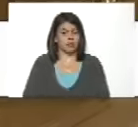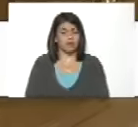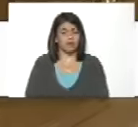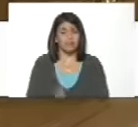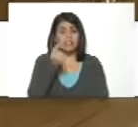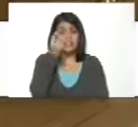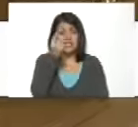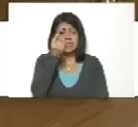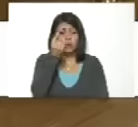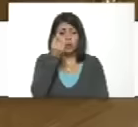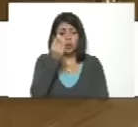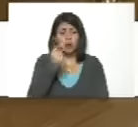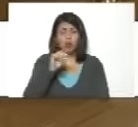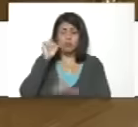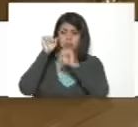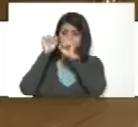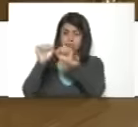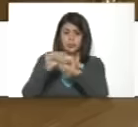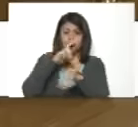Ni uno solo.